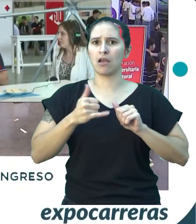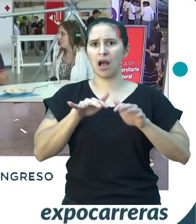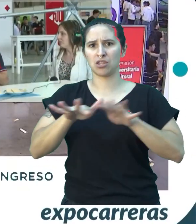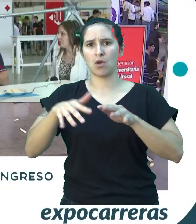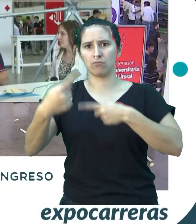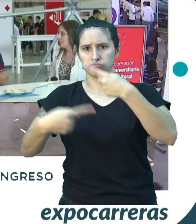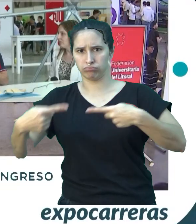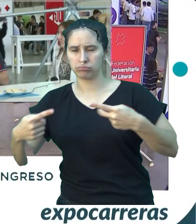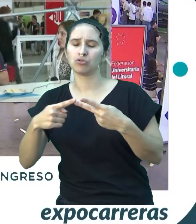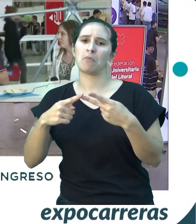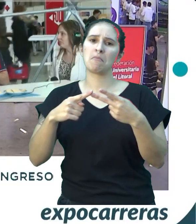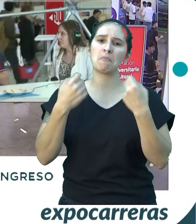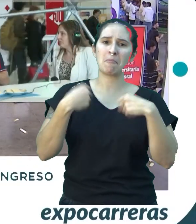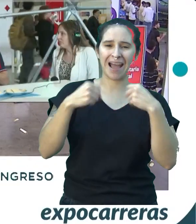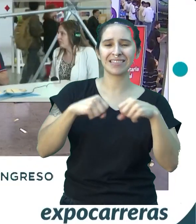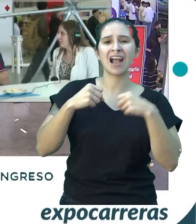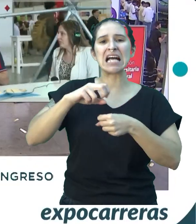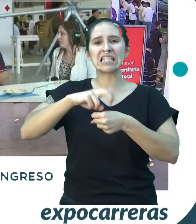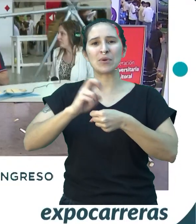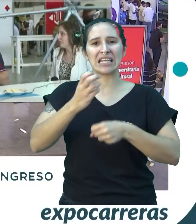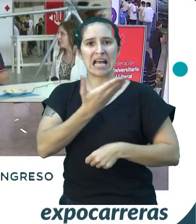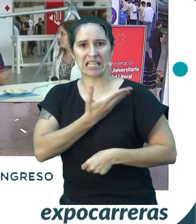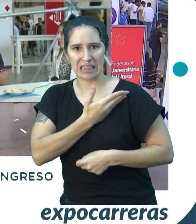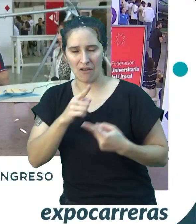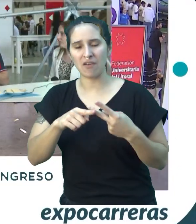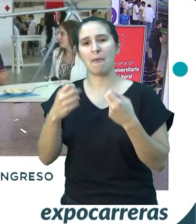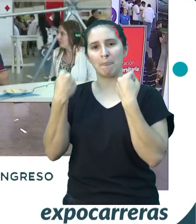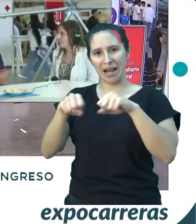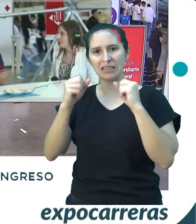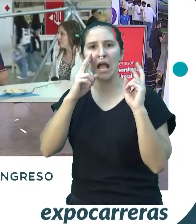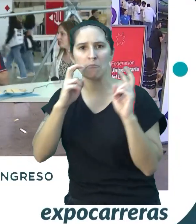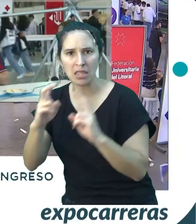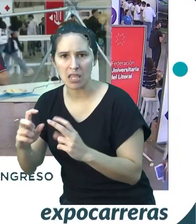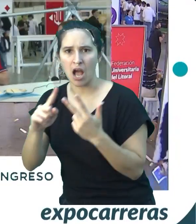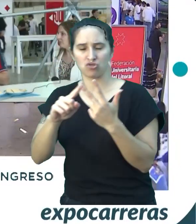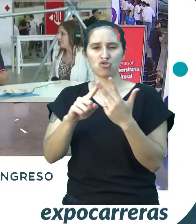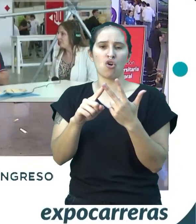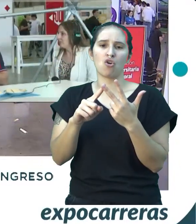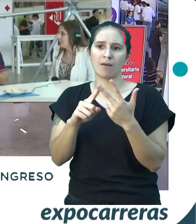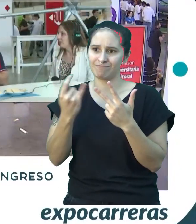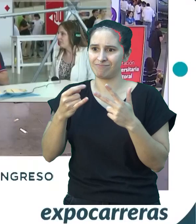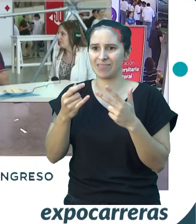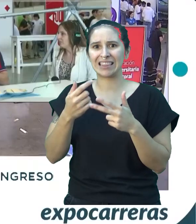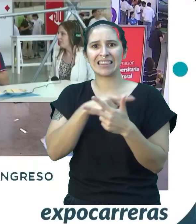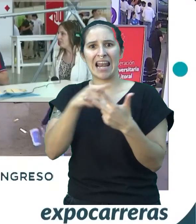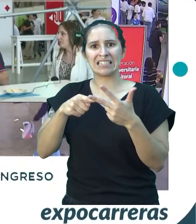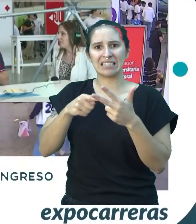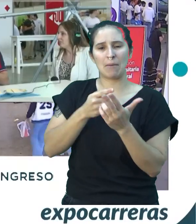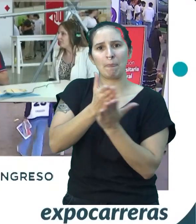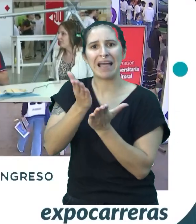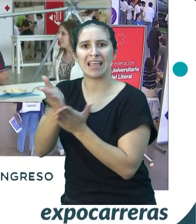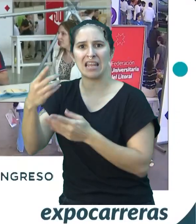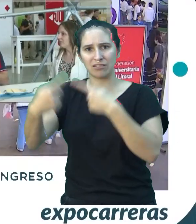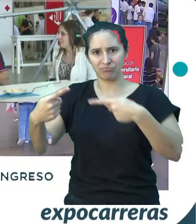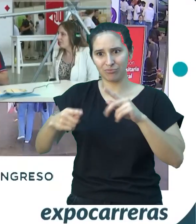una práctica en fábrica en Cervecería Santa Fe, tenía una práctica de investigación también de la FIC, estaba cursando tres materias, entonces nada. Esto